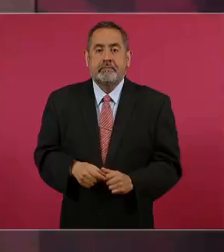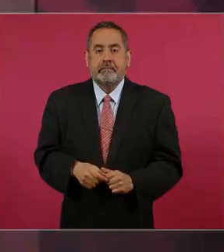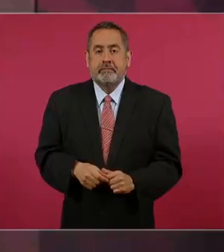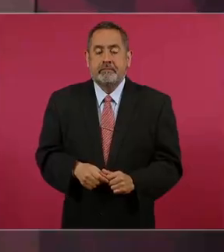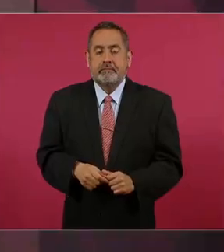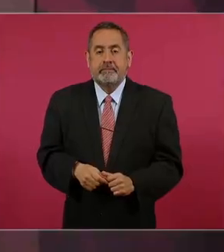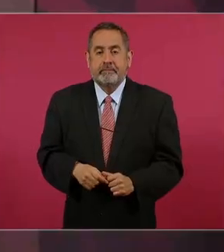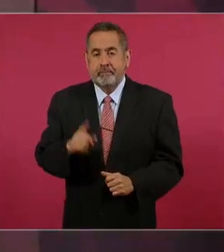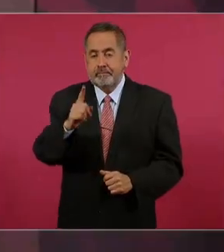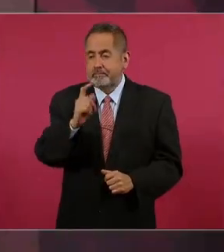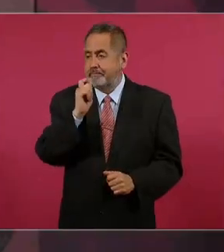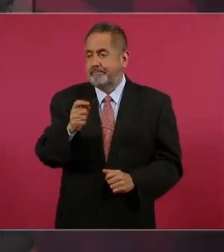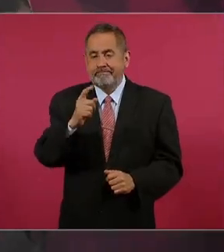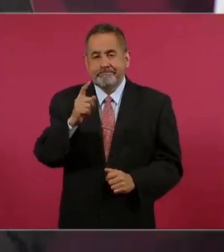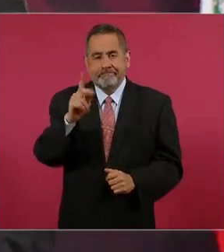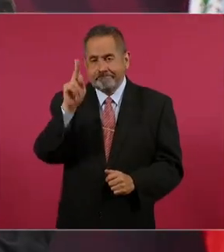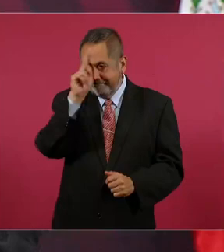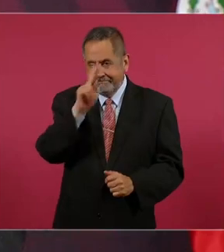más